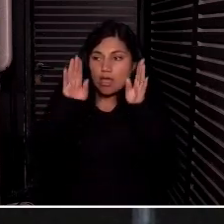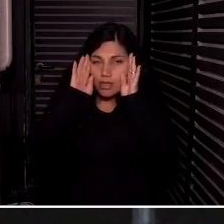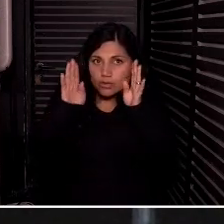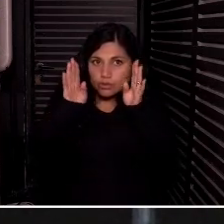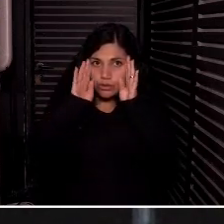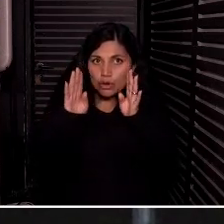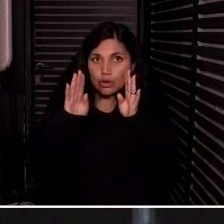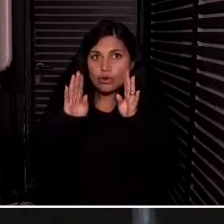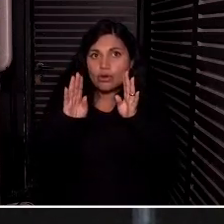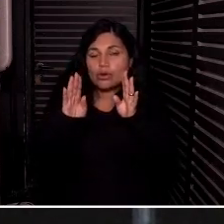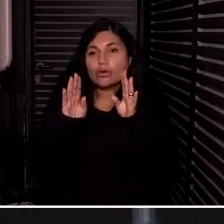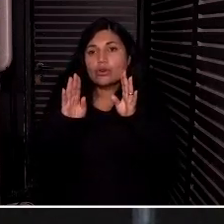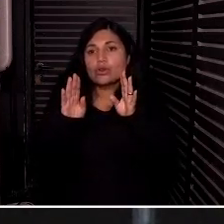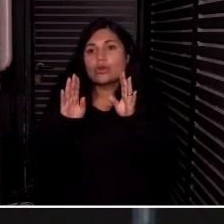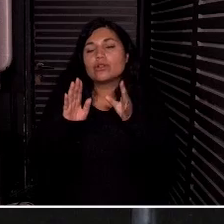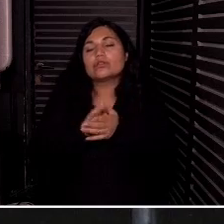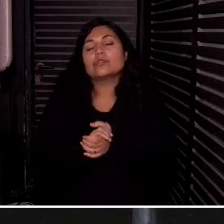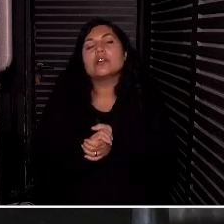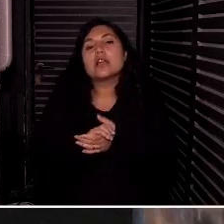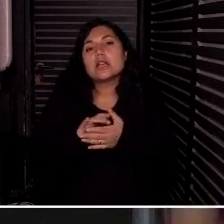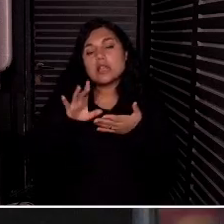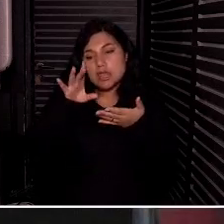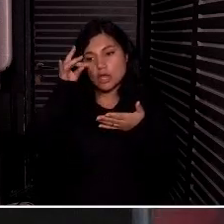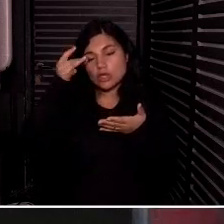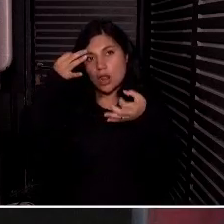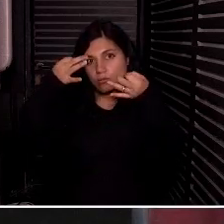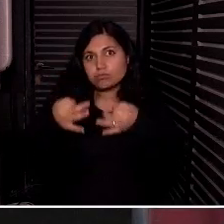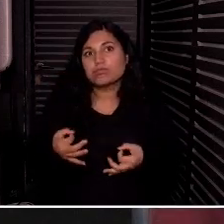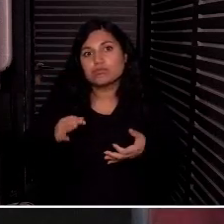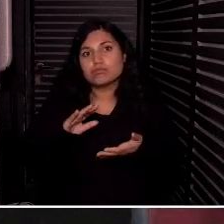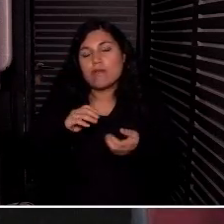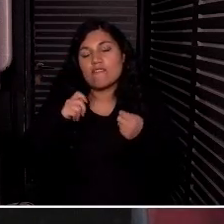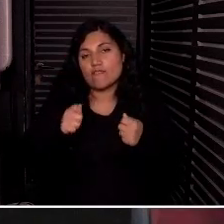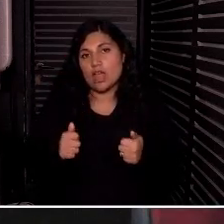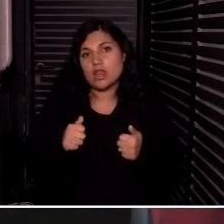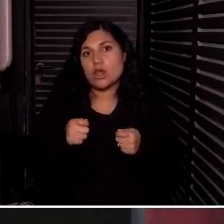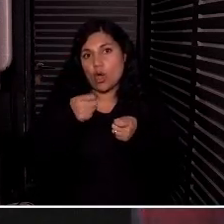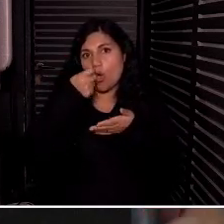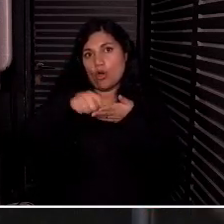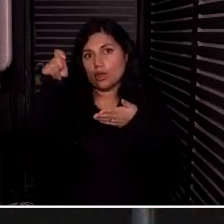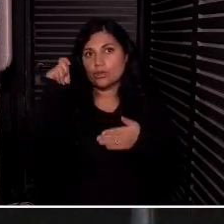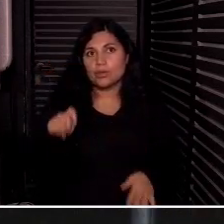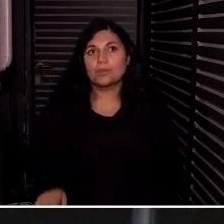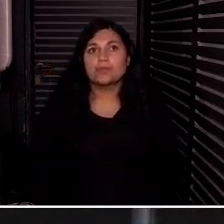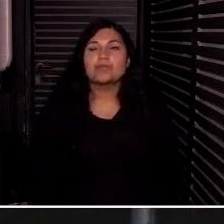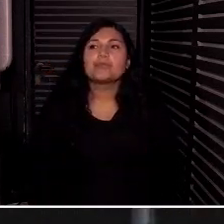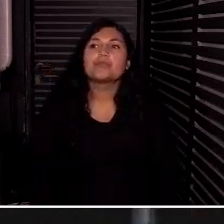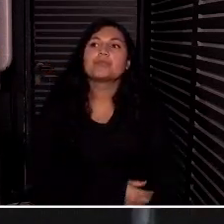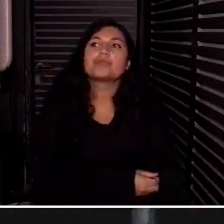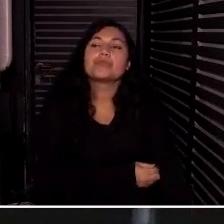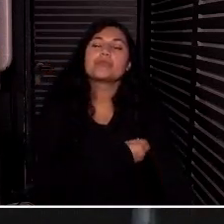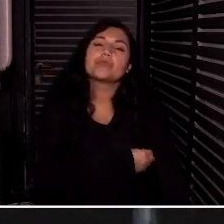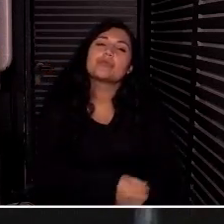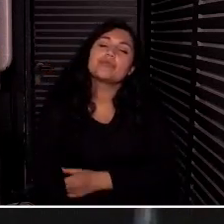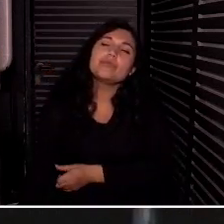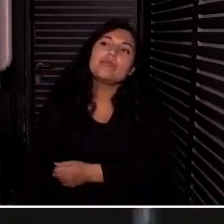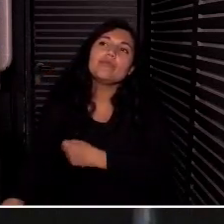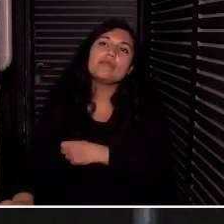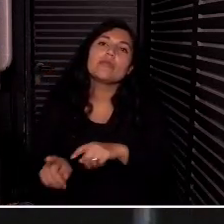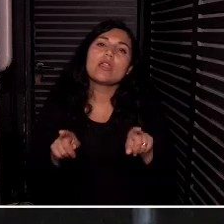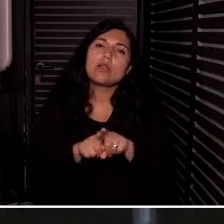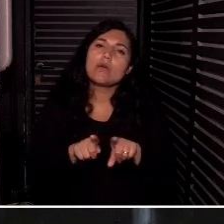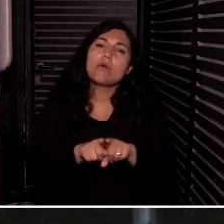paciente y diagnosticarlo y adecuadamente y bueno Y tenemos el caso digamos en todos estos ámbitos digamos en la cual